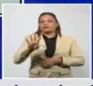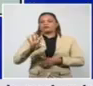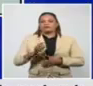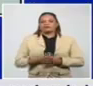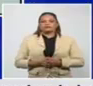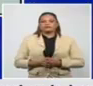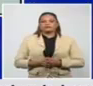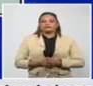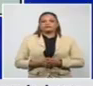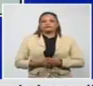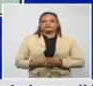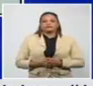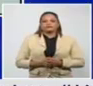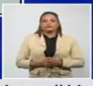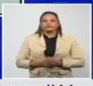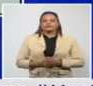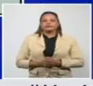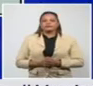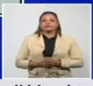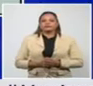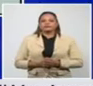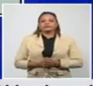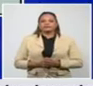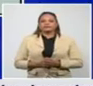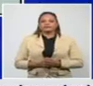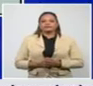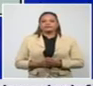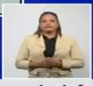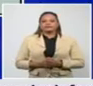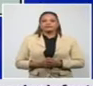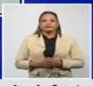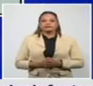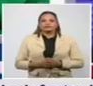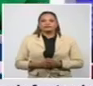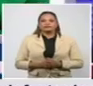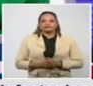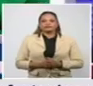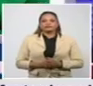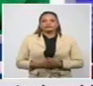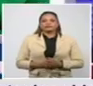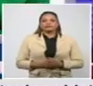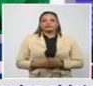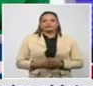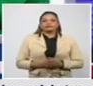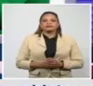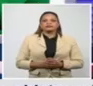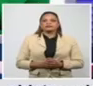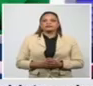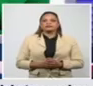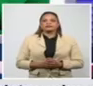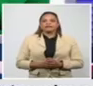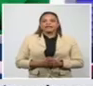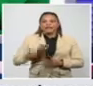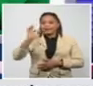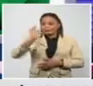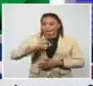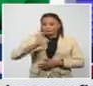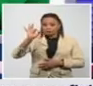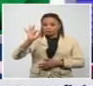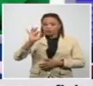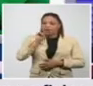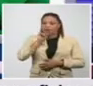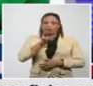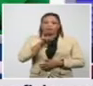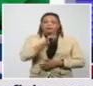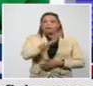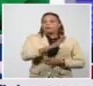de 34 casos confirmados en el día de ayer. Esto hace que las tasas de incidencia por